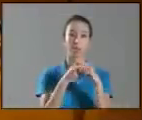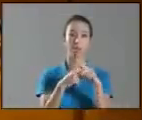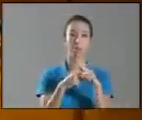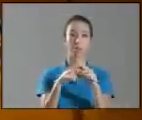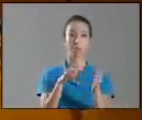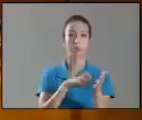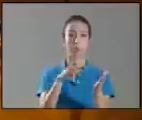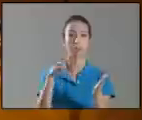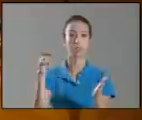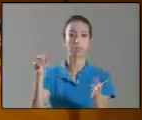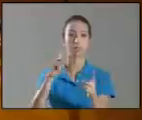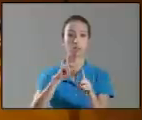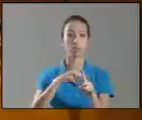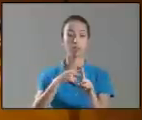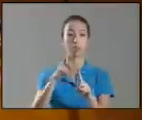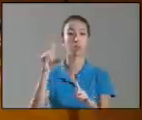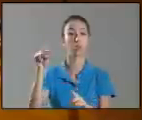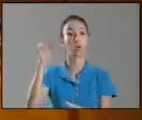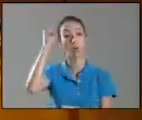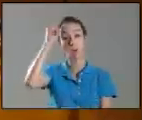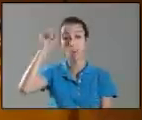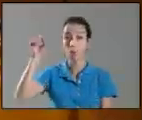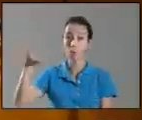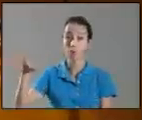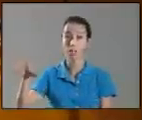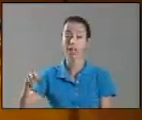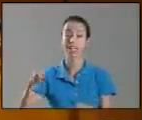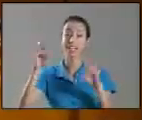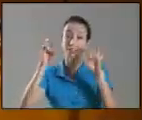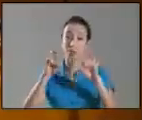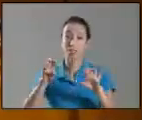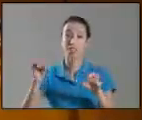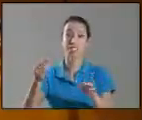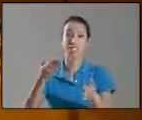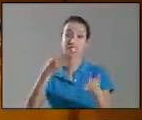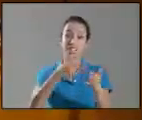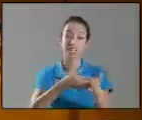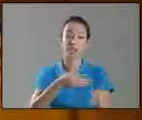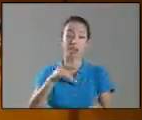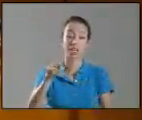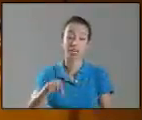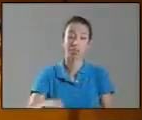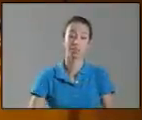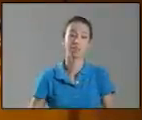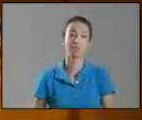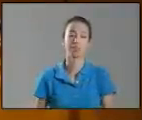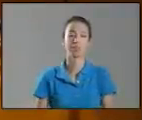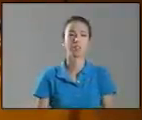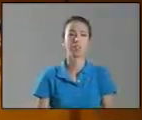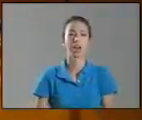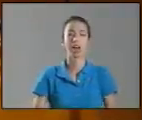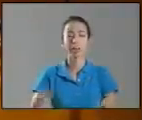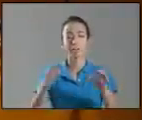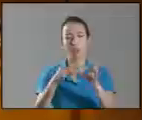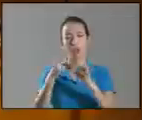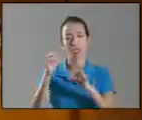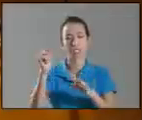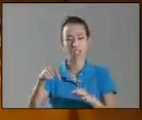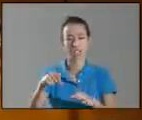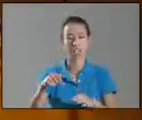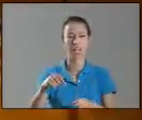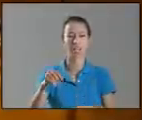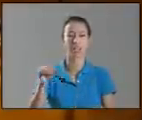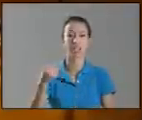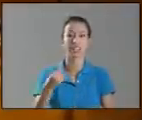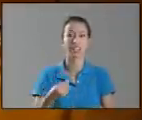aún ellos, hermano, creo yo que demuestran su amor por la patria cuando no se olvidan de la gente